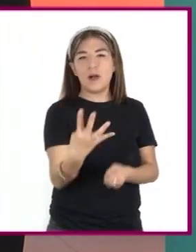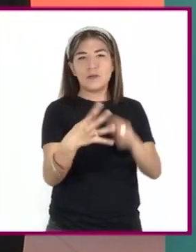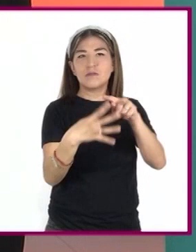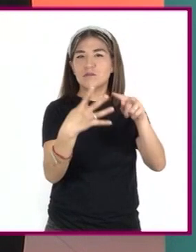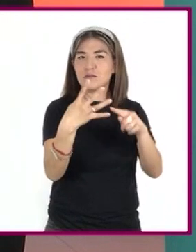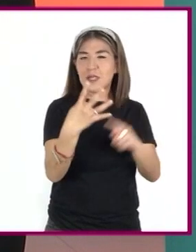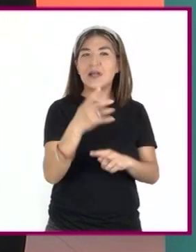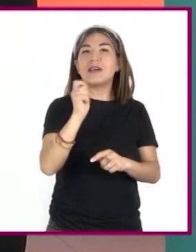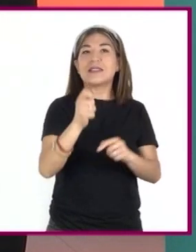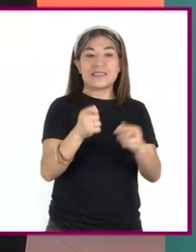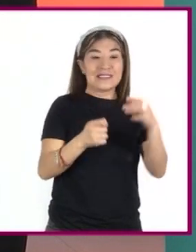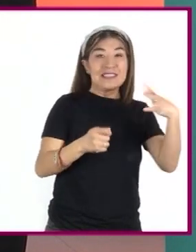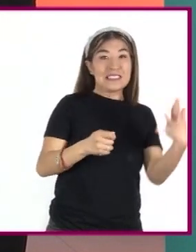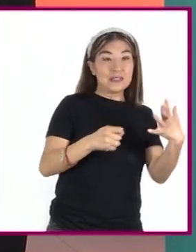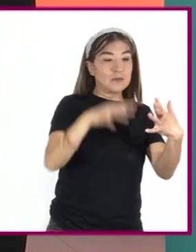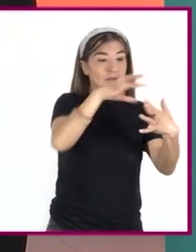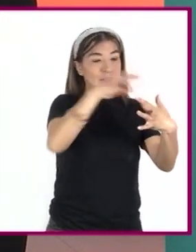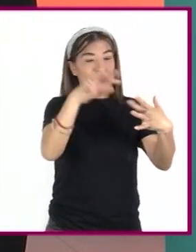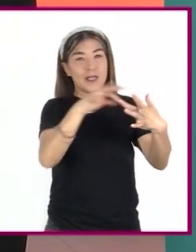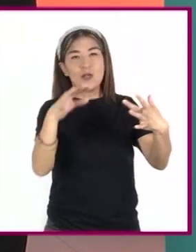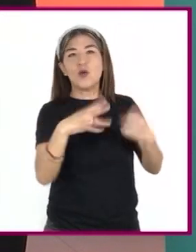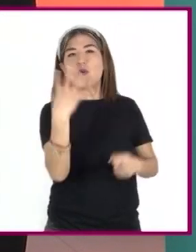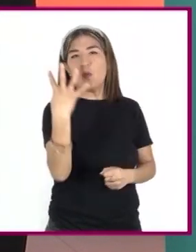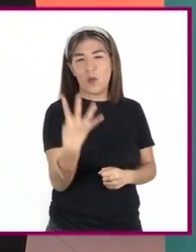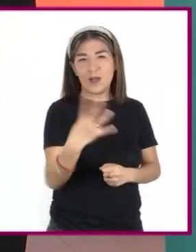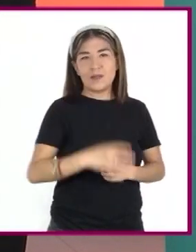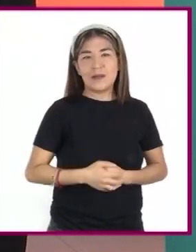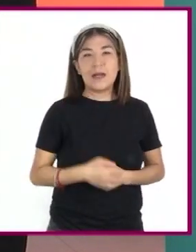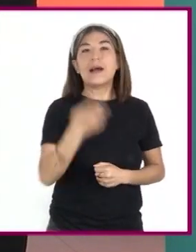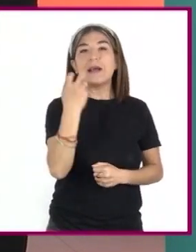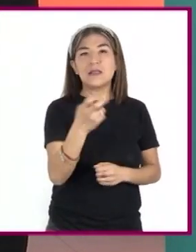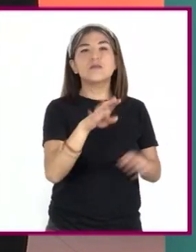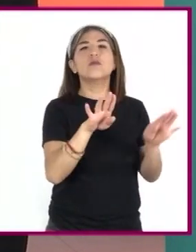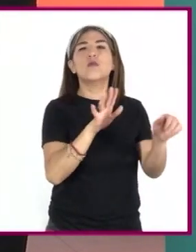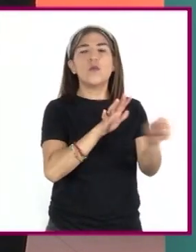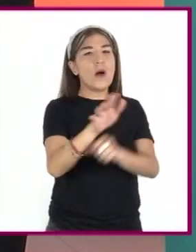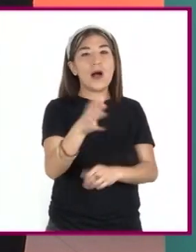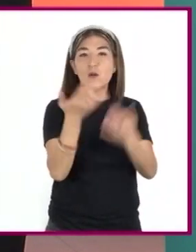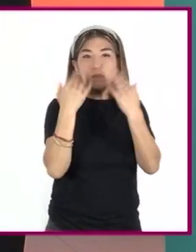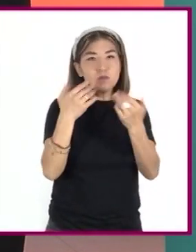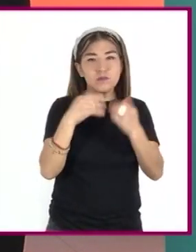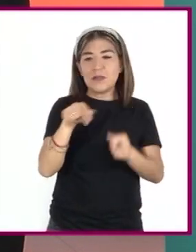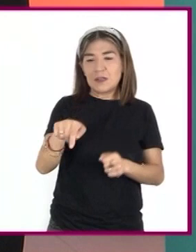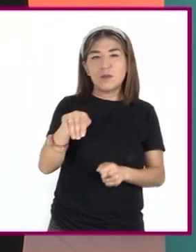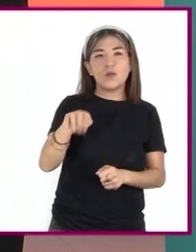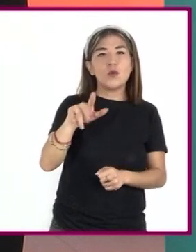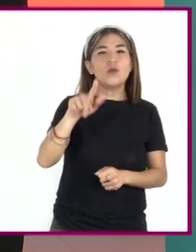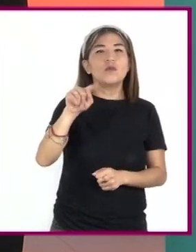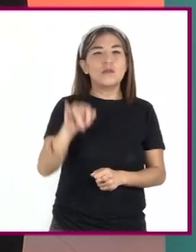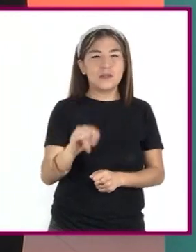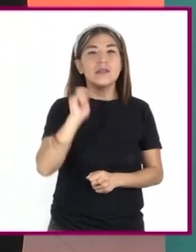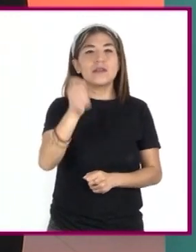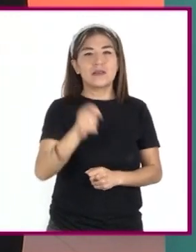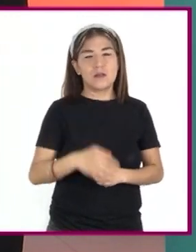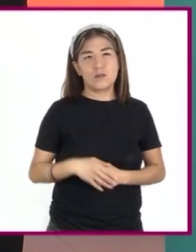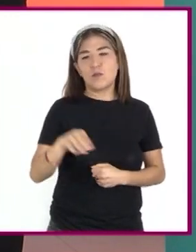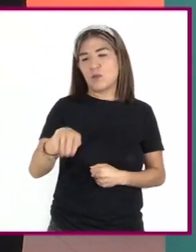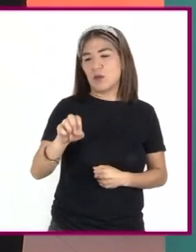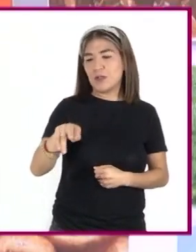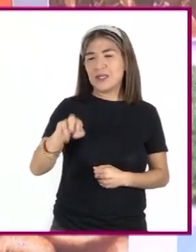reinos. El único reino que no tiene organismos multicelulares es el reino